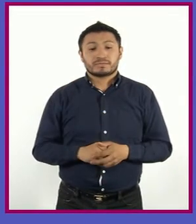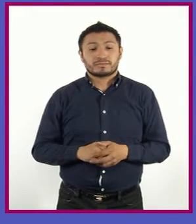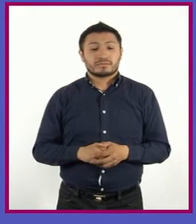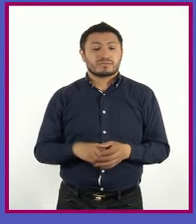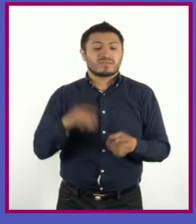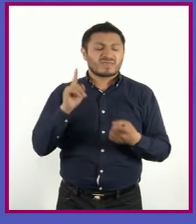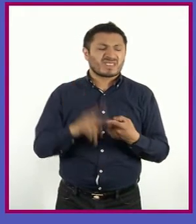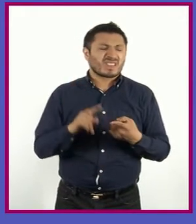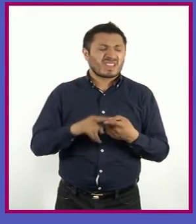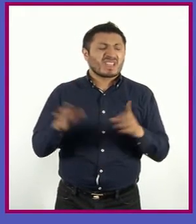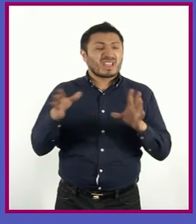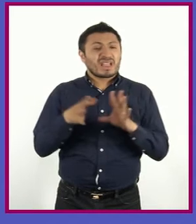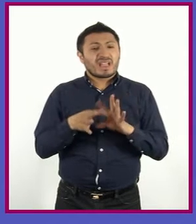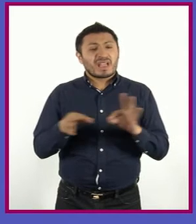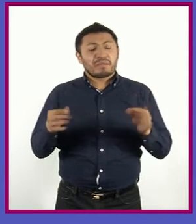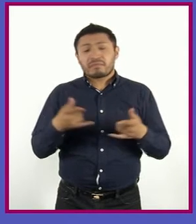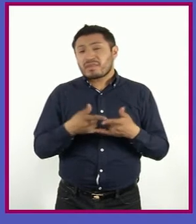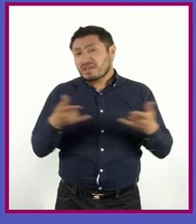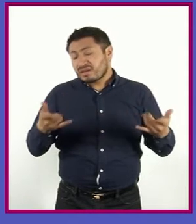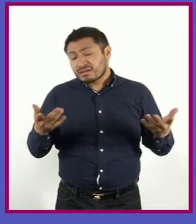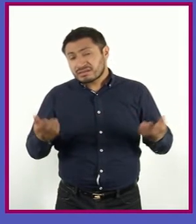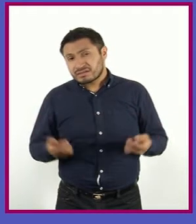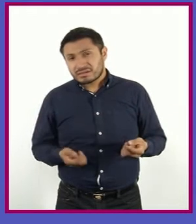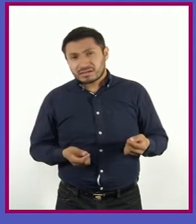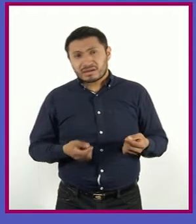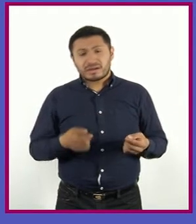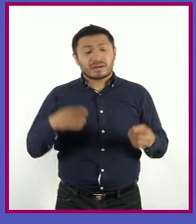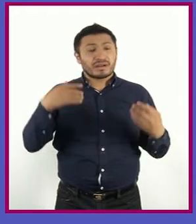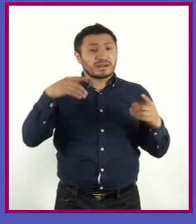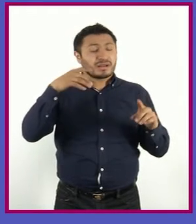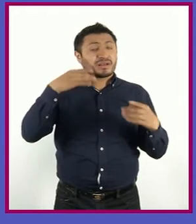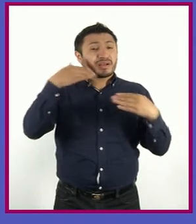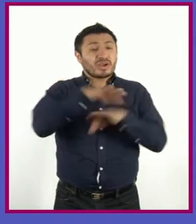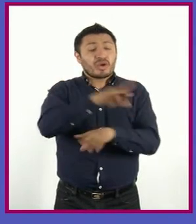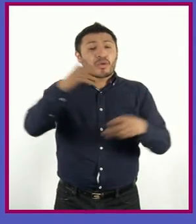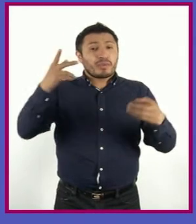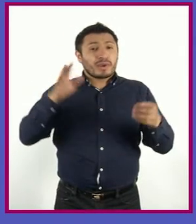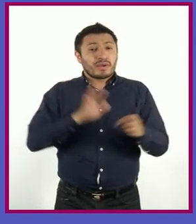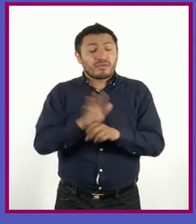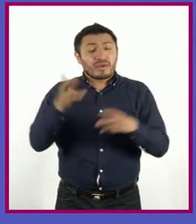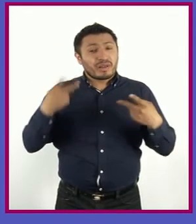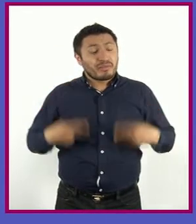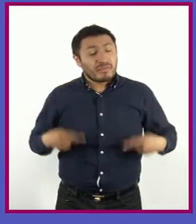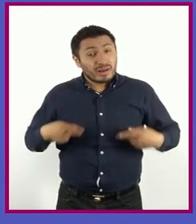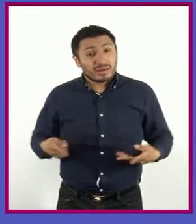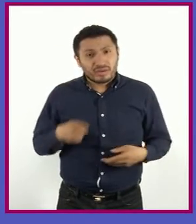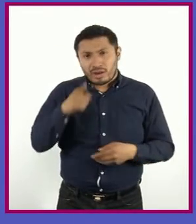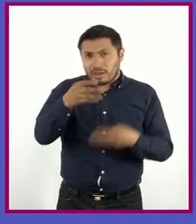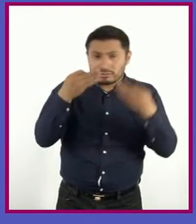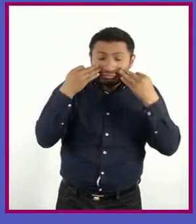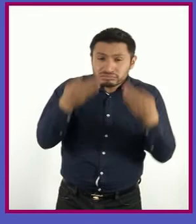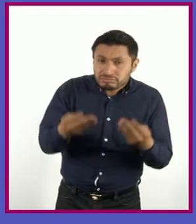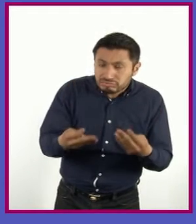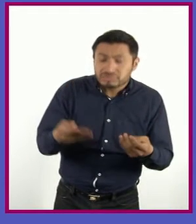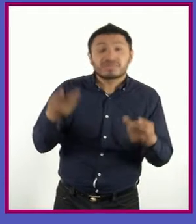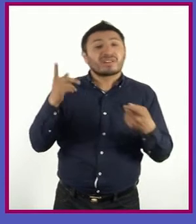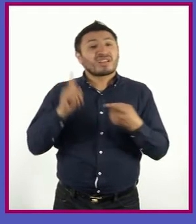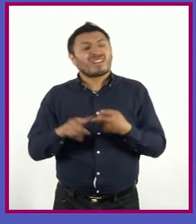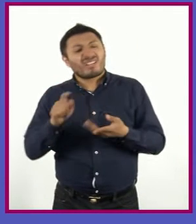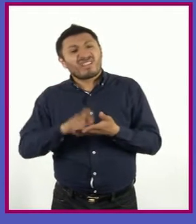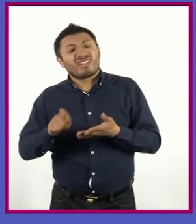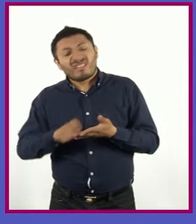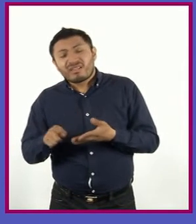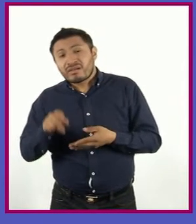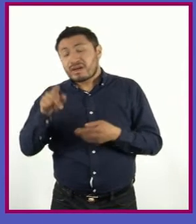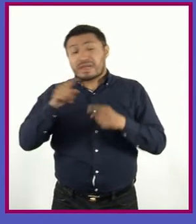¿Quién habla en el reportaje? ¿De quién se habla en el reportaje? ¿Te diste cuenta? Quien escribe no